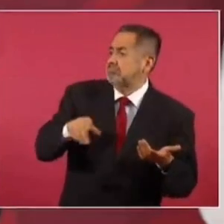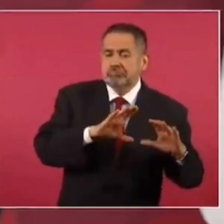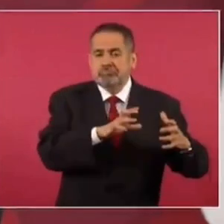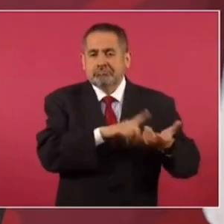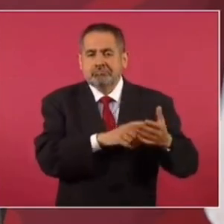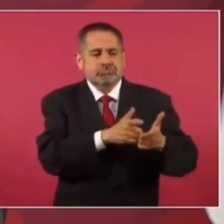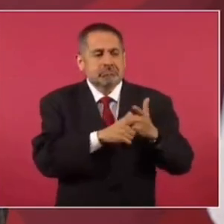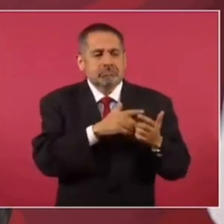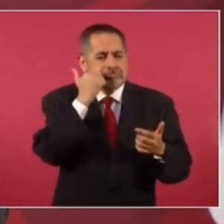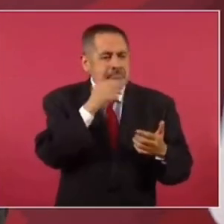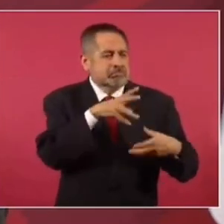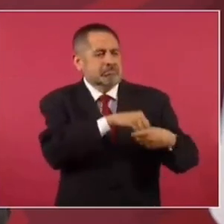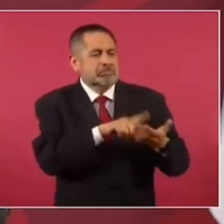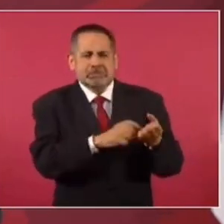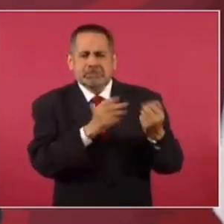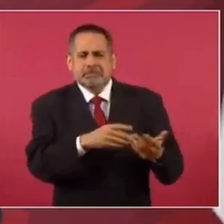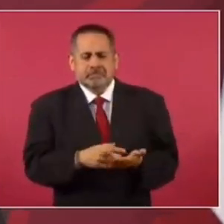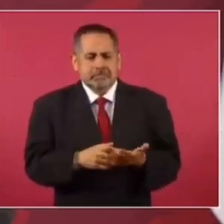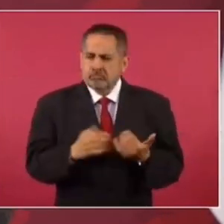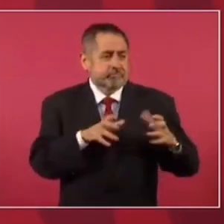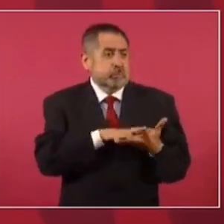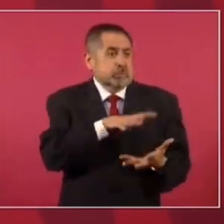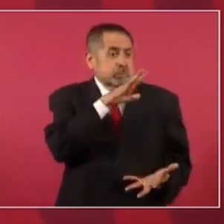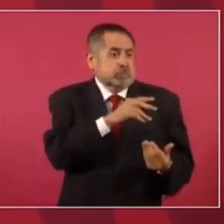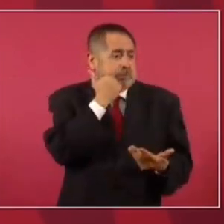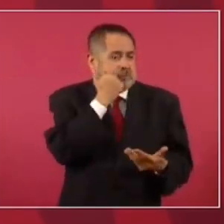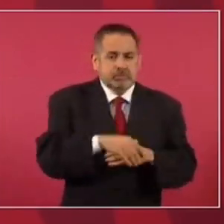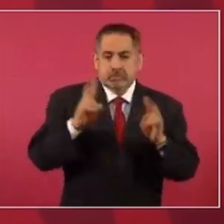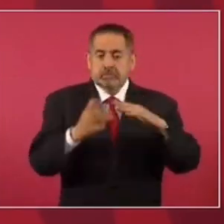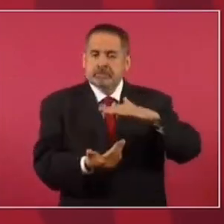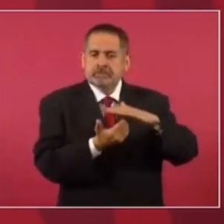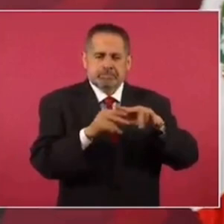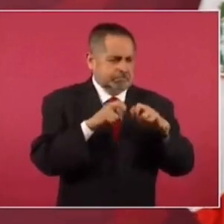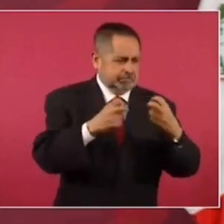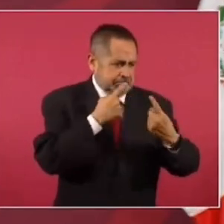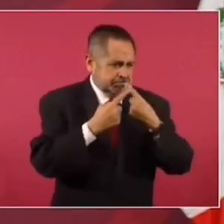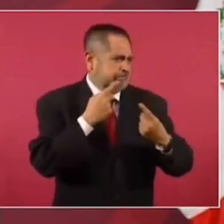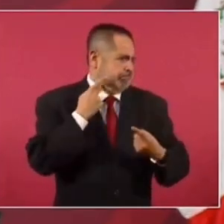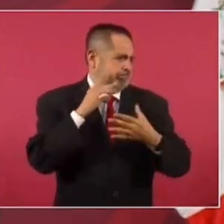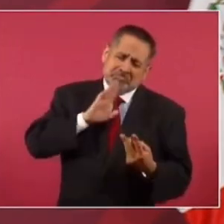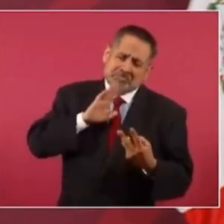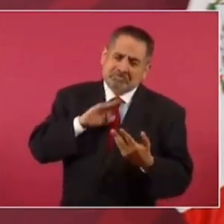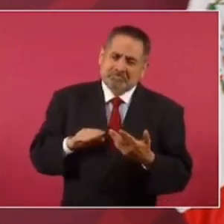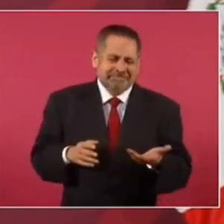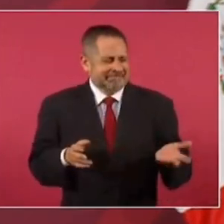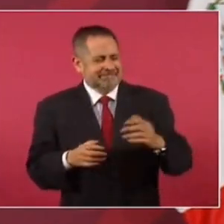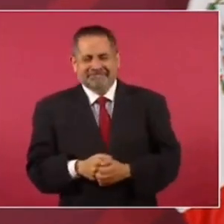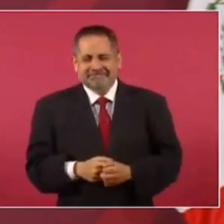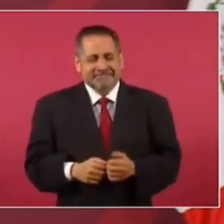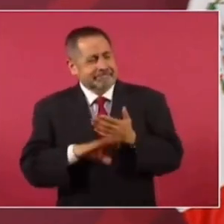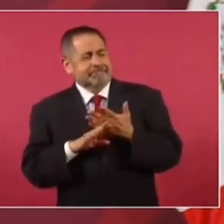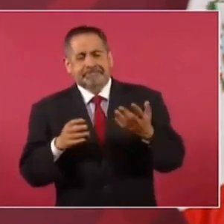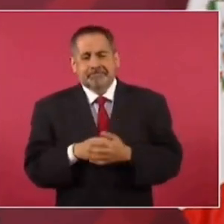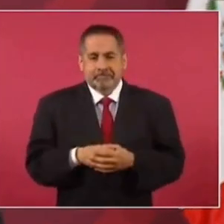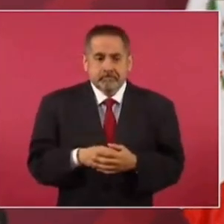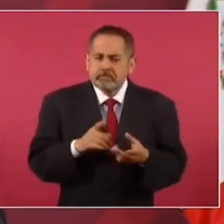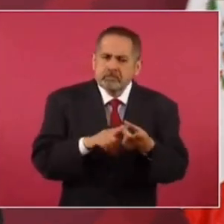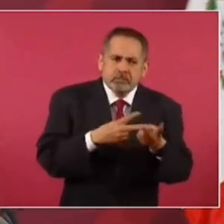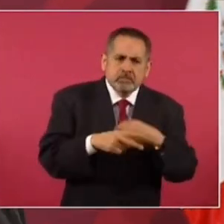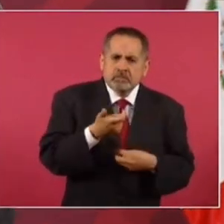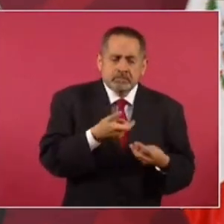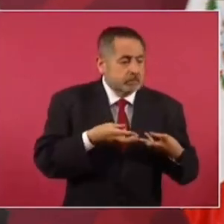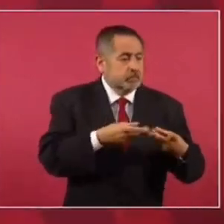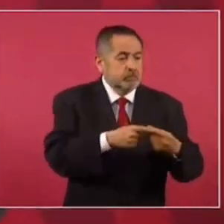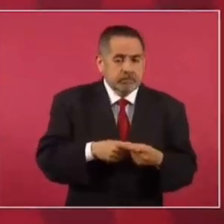conservadores. Muchísimos. No hay equilibrio. Las mesas de análisis, todo. Todo en contra. ¿Y cómo sacan dinero